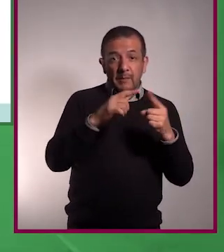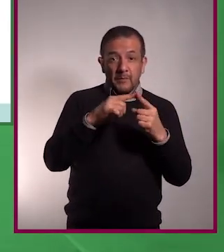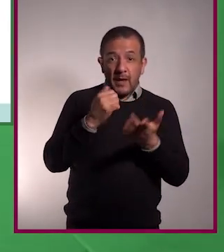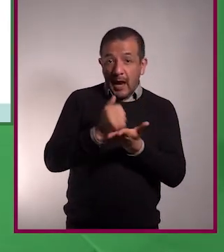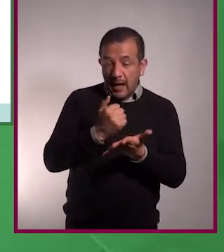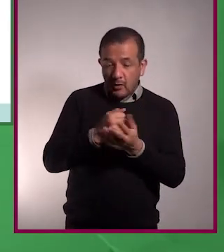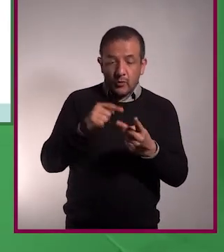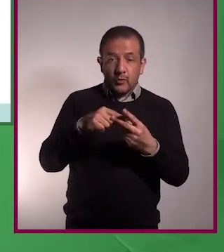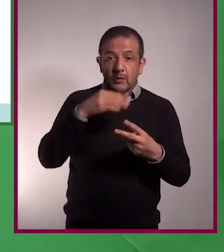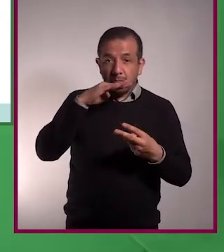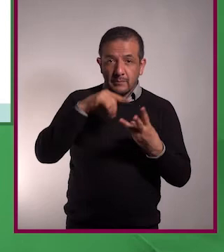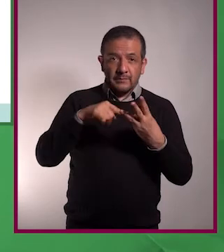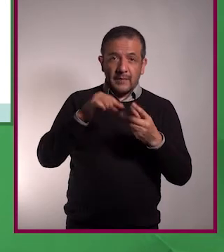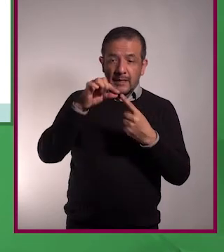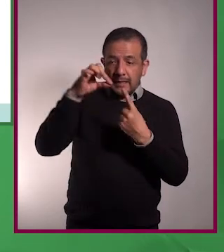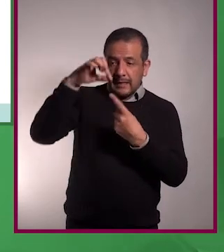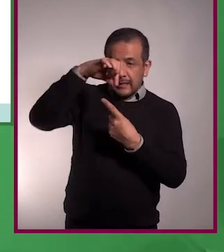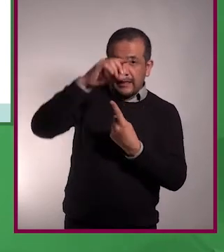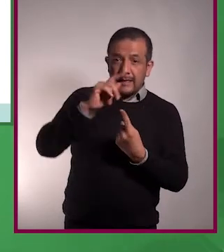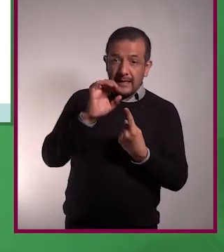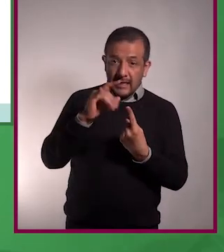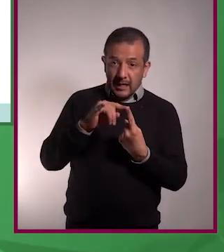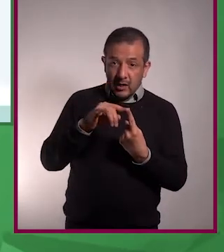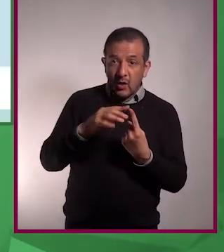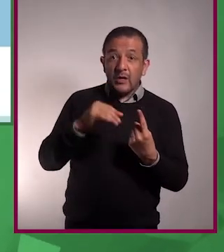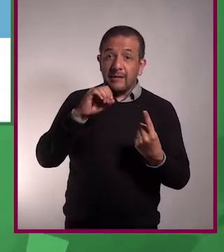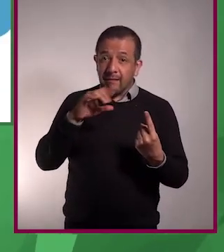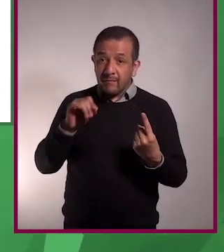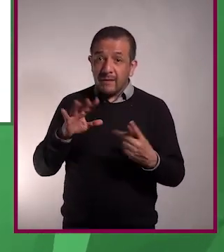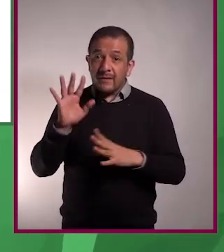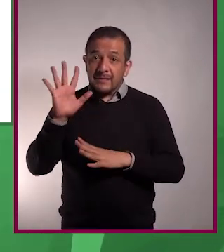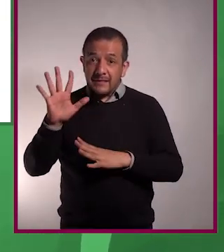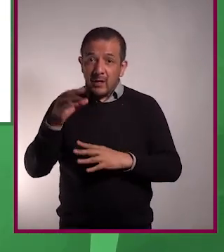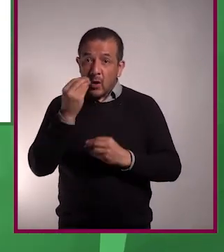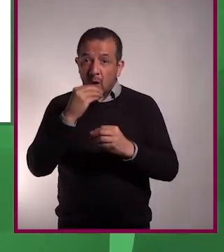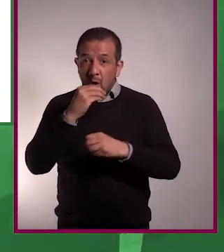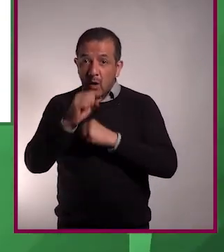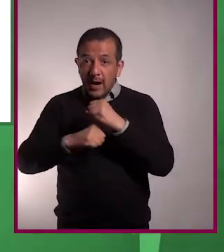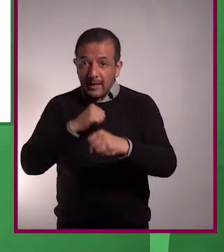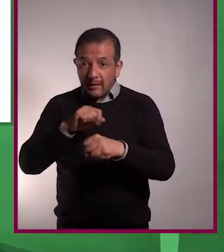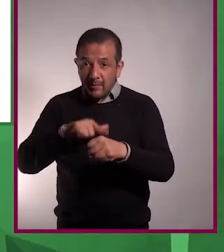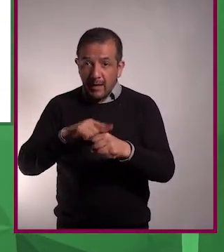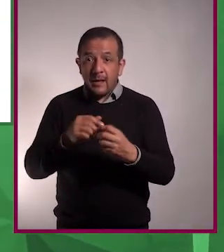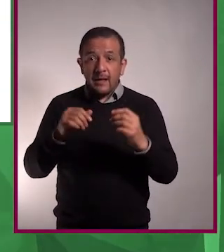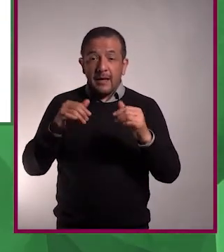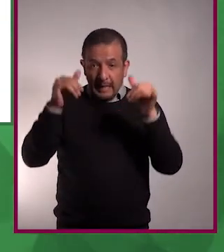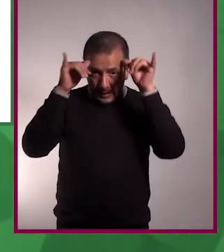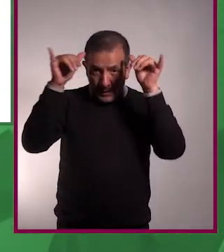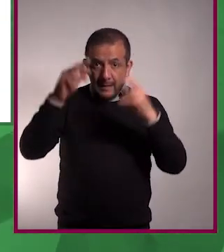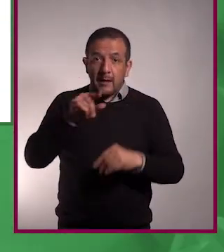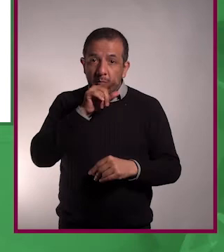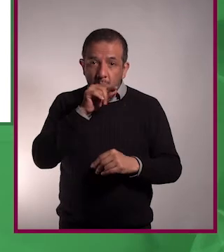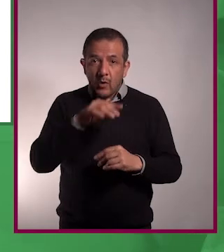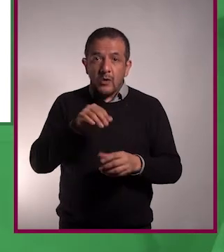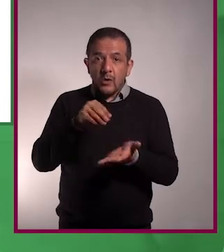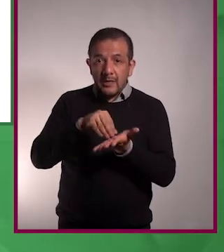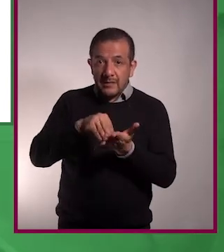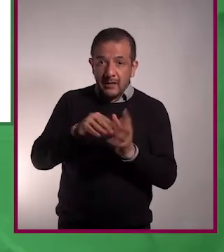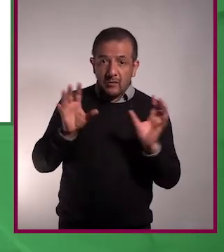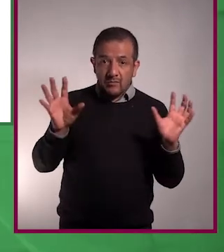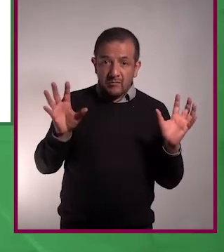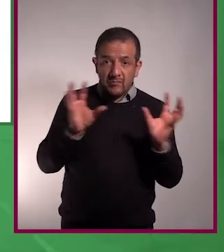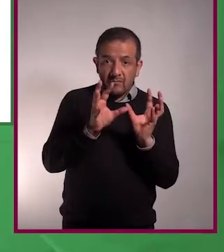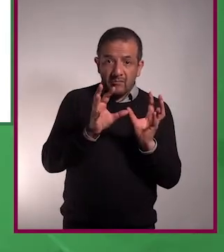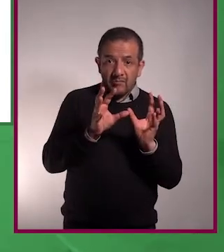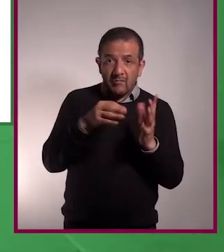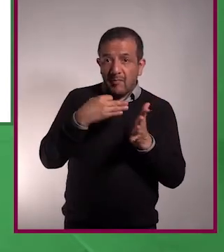que se encuentran el arroz, el maíz y el trigo, y de 5 especies animales, entre las que figuran la ternera, el pollo y el